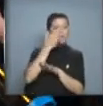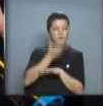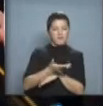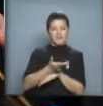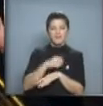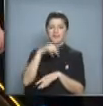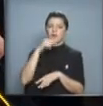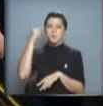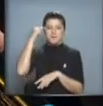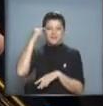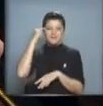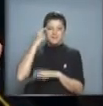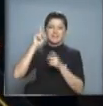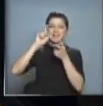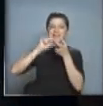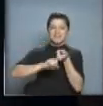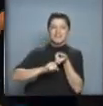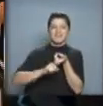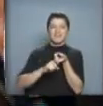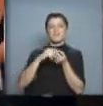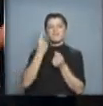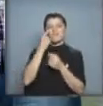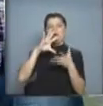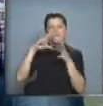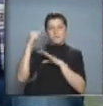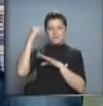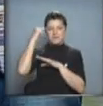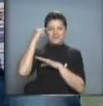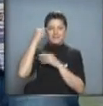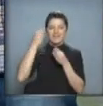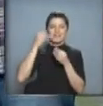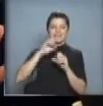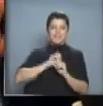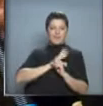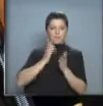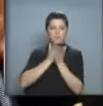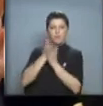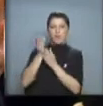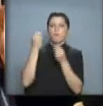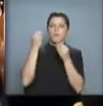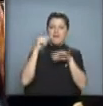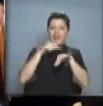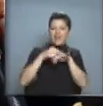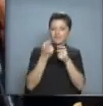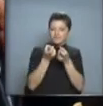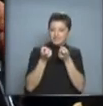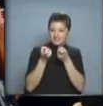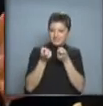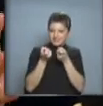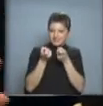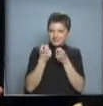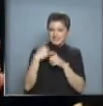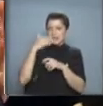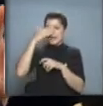de casarte viene más de lo simbólico, de creer del amor eterno a partir de un anillo, de creer que por ahí, después